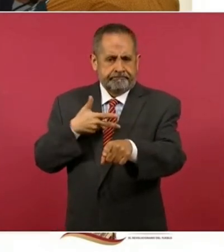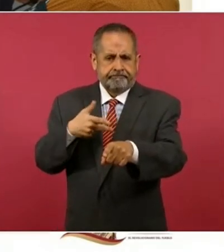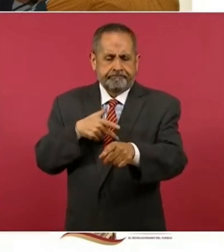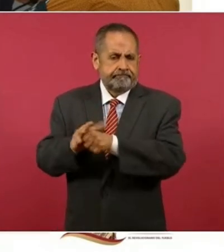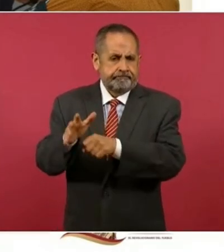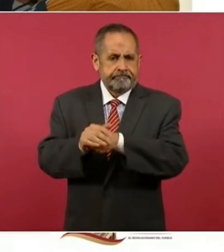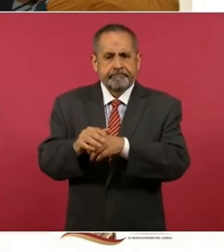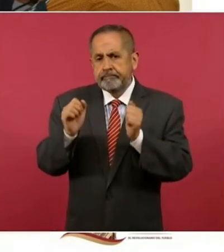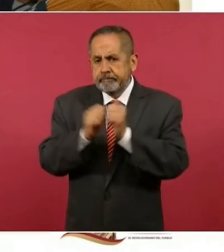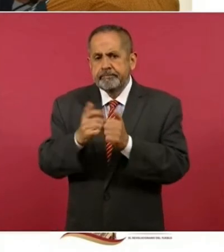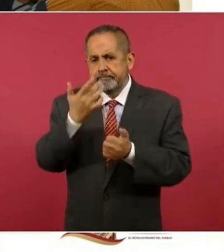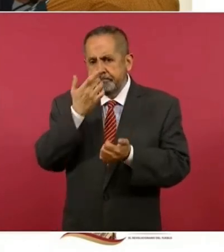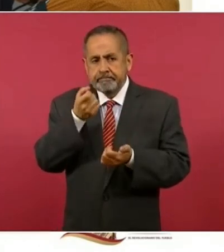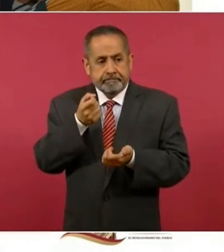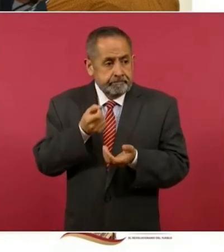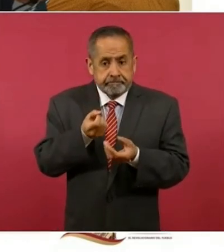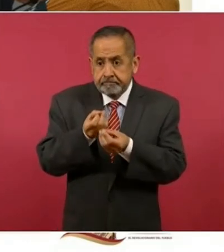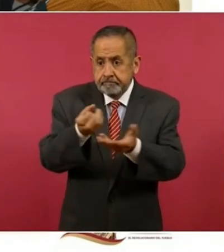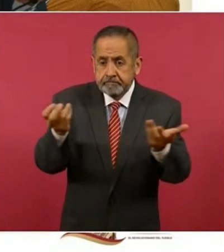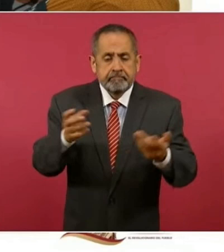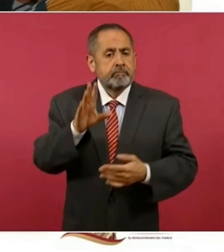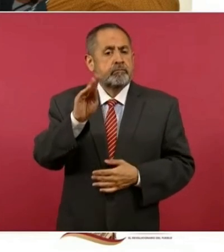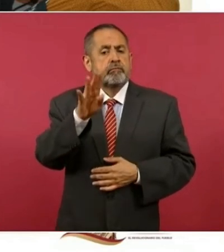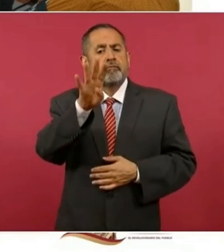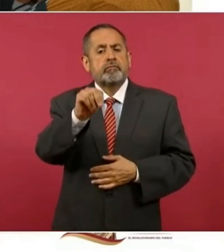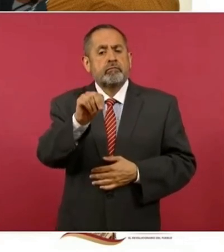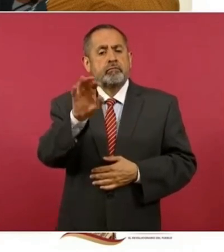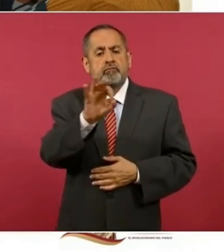Además, el abasto de medicamentos registra un 99%.